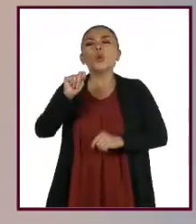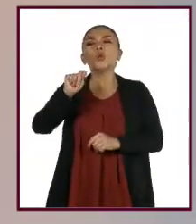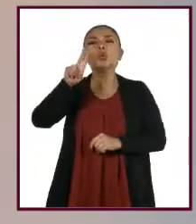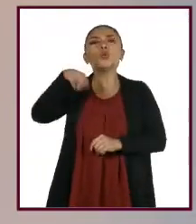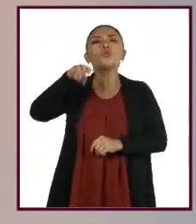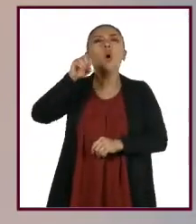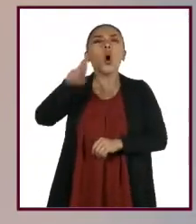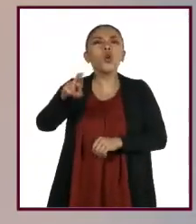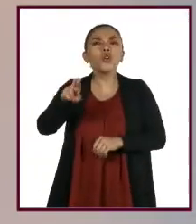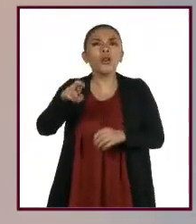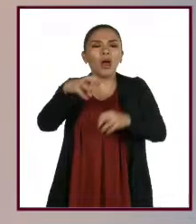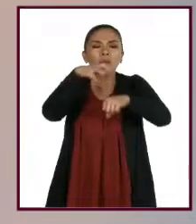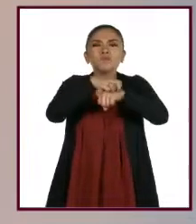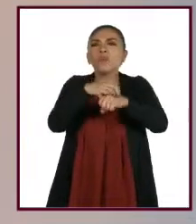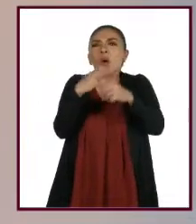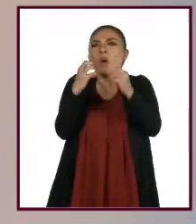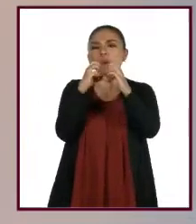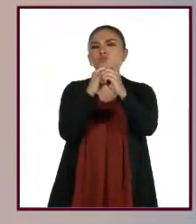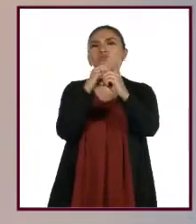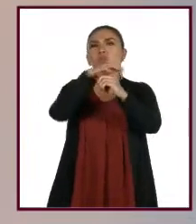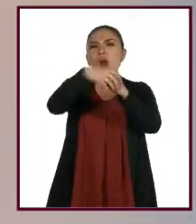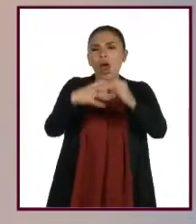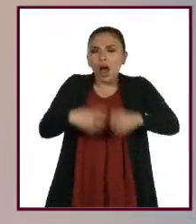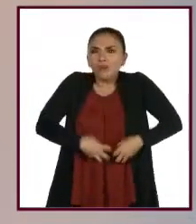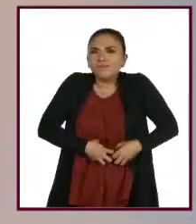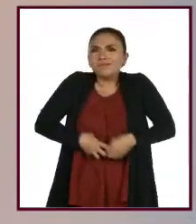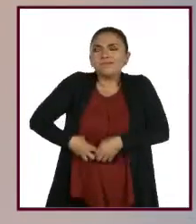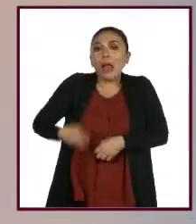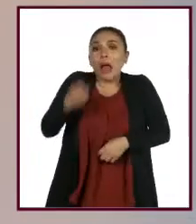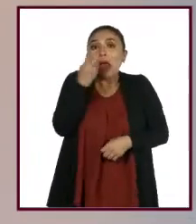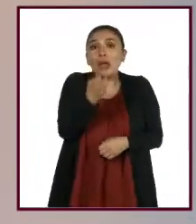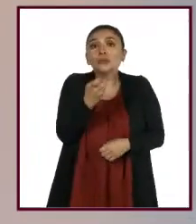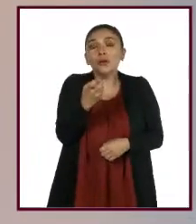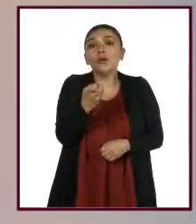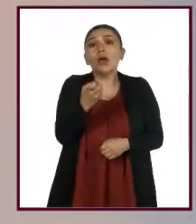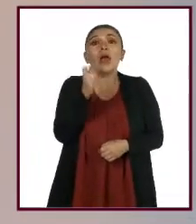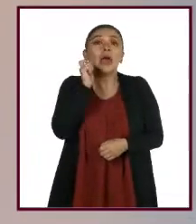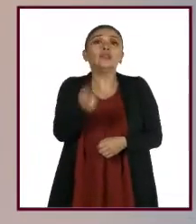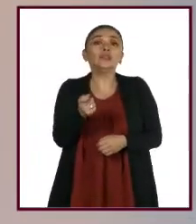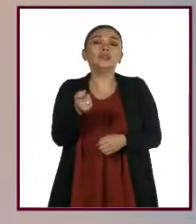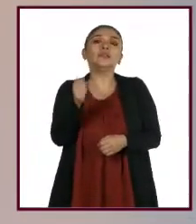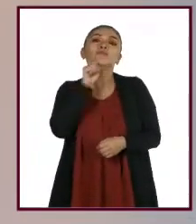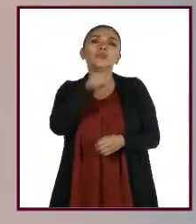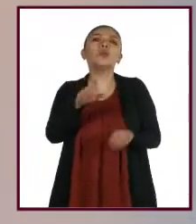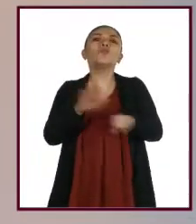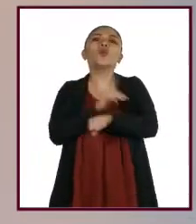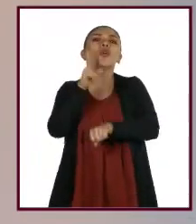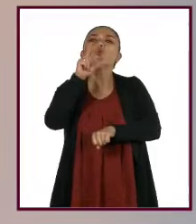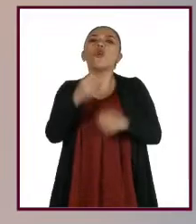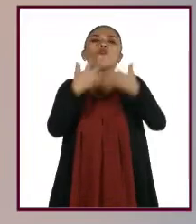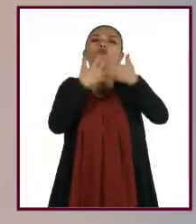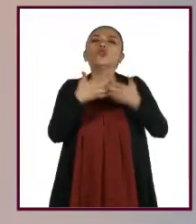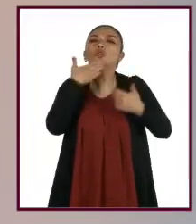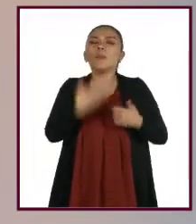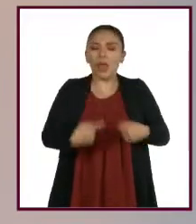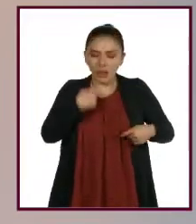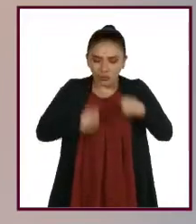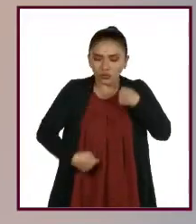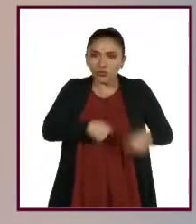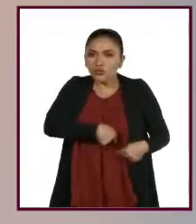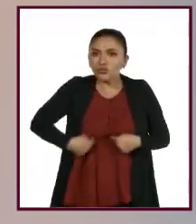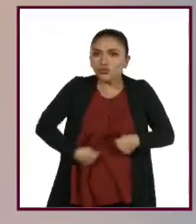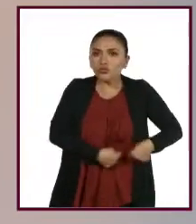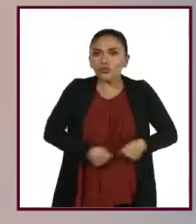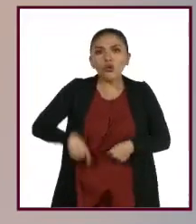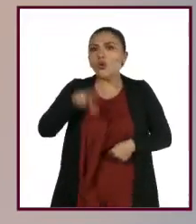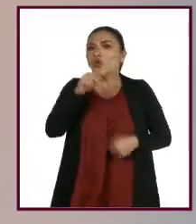lo voy a decir como bolas. Bolas, sí, como tal, efectivamente. que tienen que ver con el mal funcionamiento del tracto gastrointestinal. Entonces,